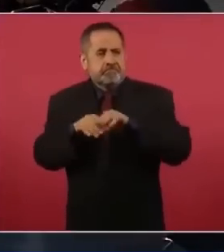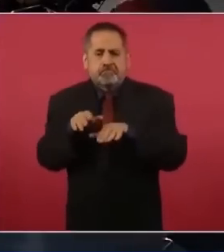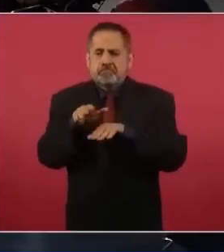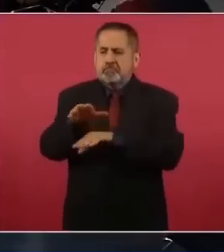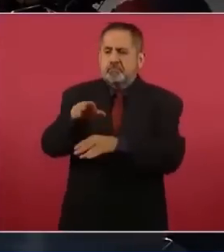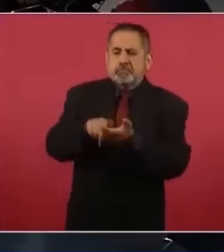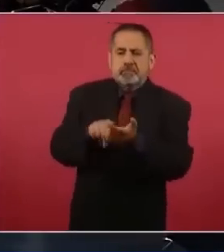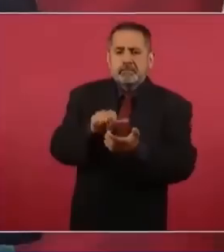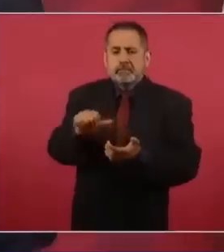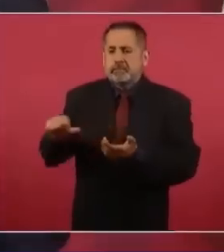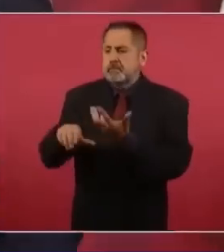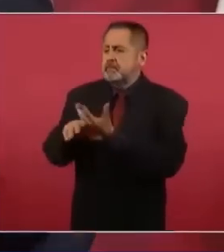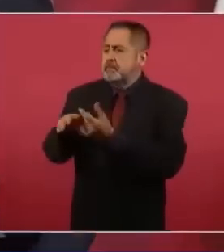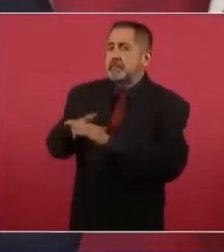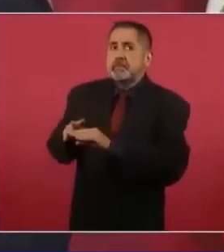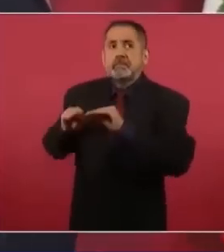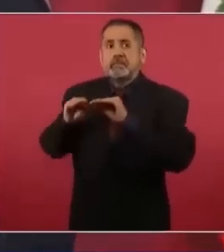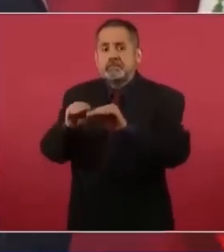Eso